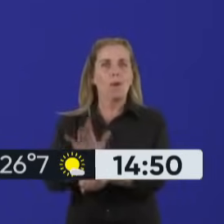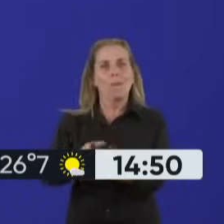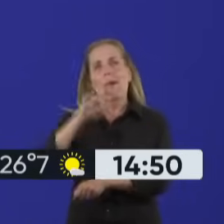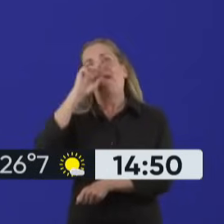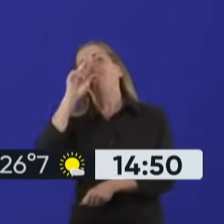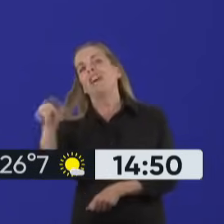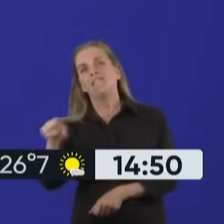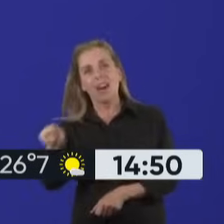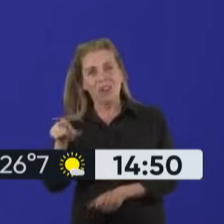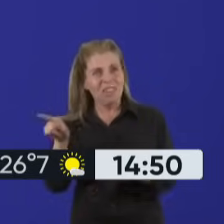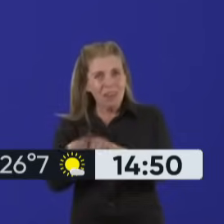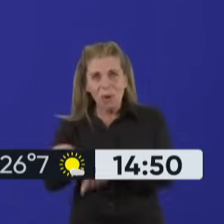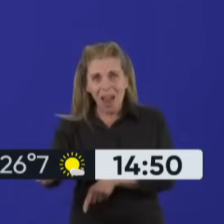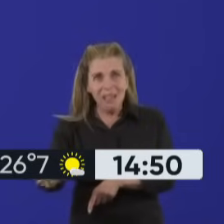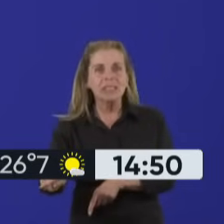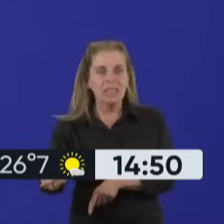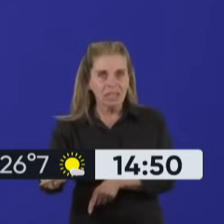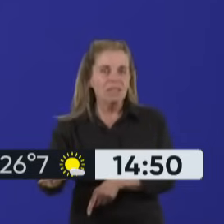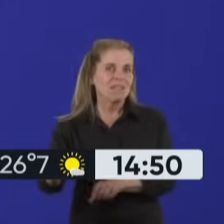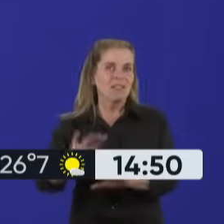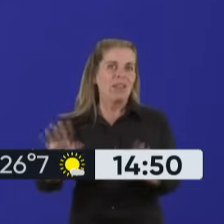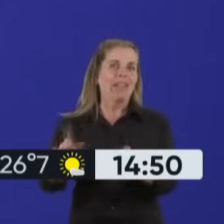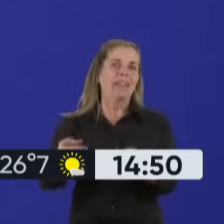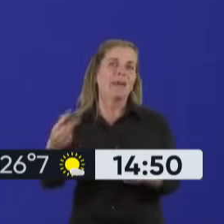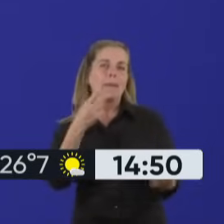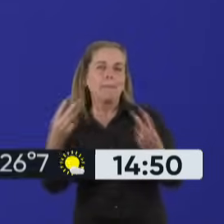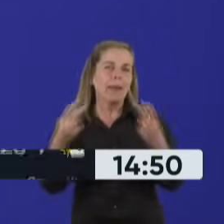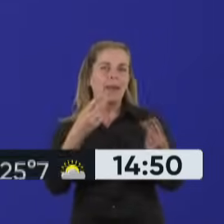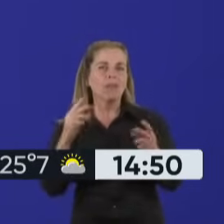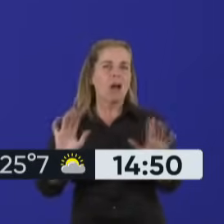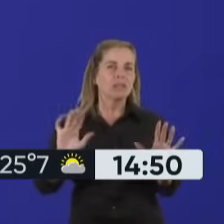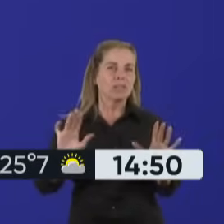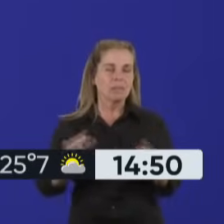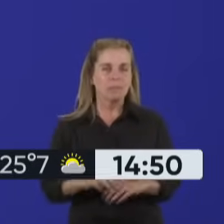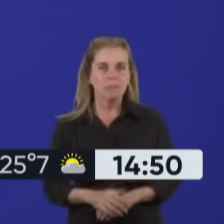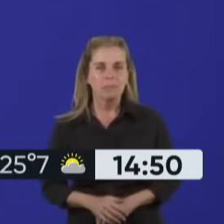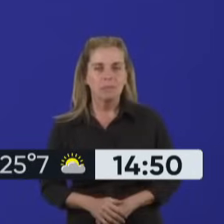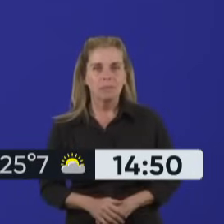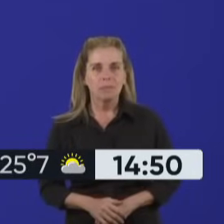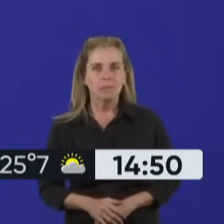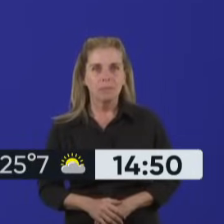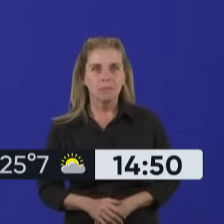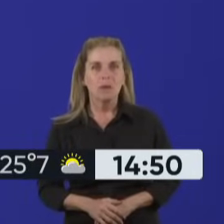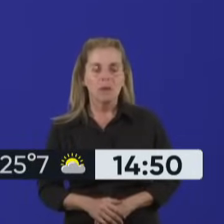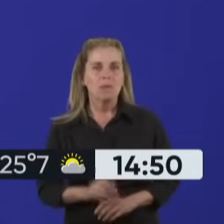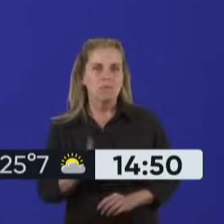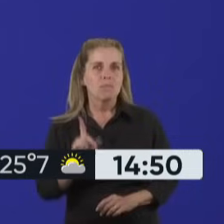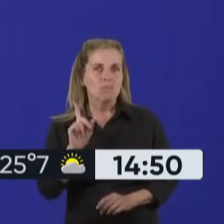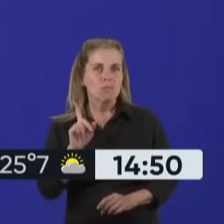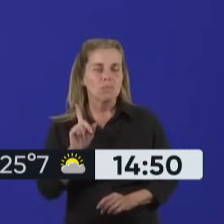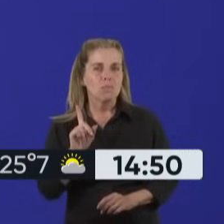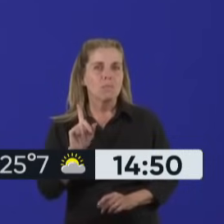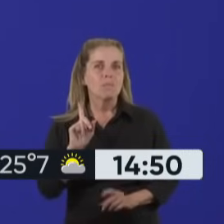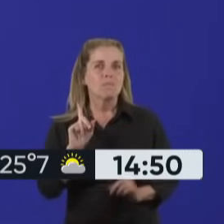no estarían tratando de romper todo el tiempo. Así es que parte de lo que están